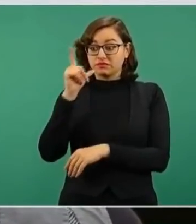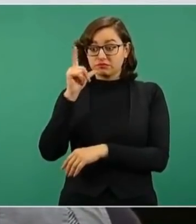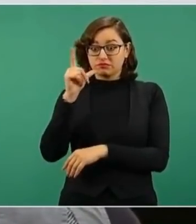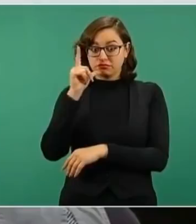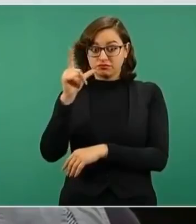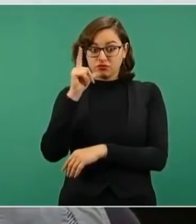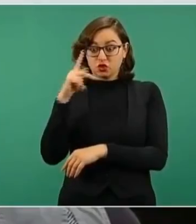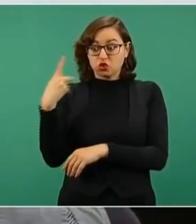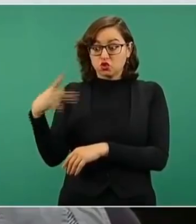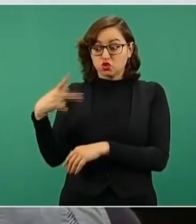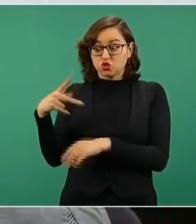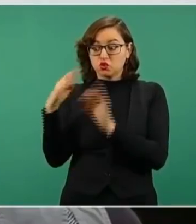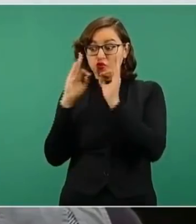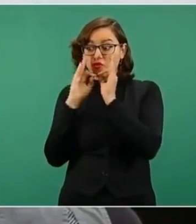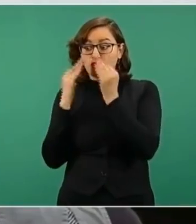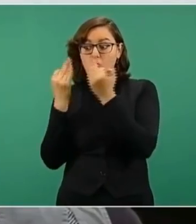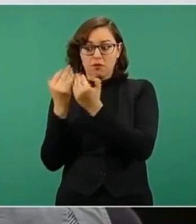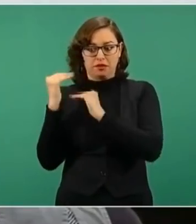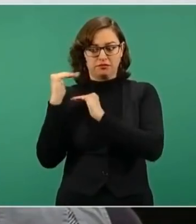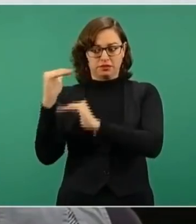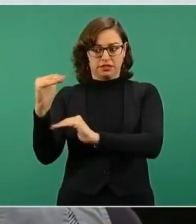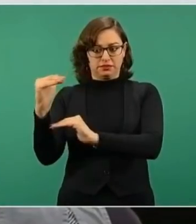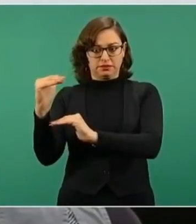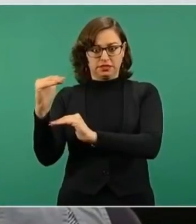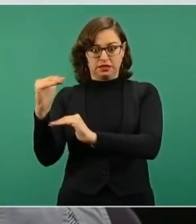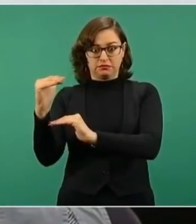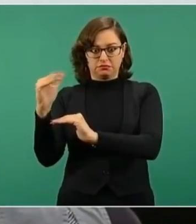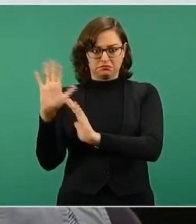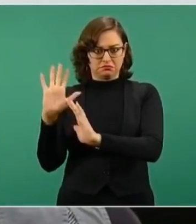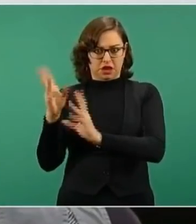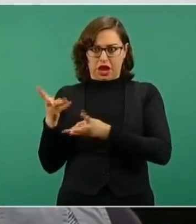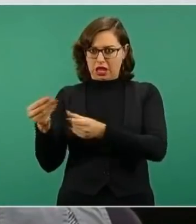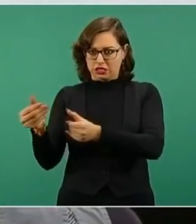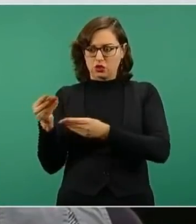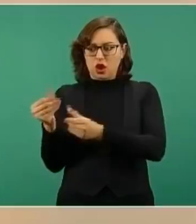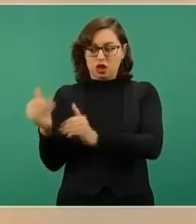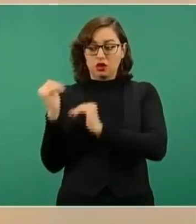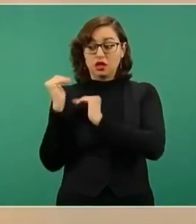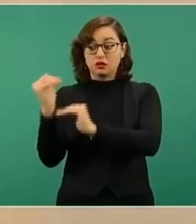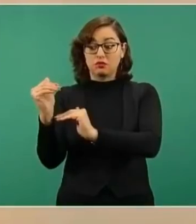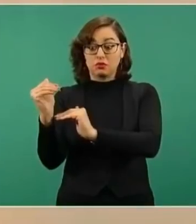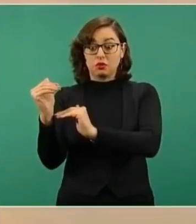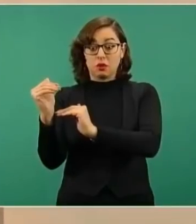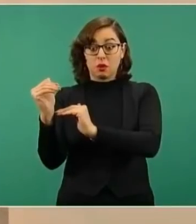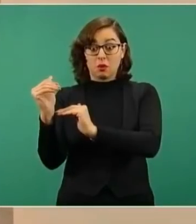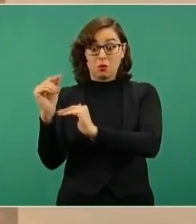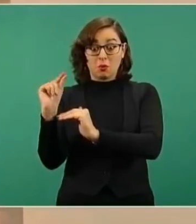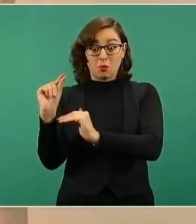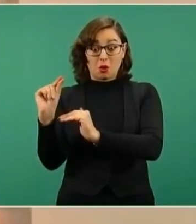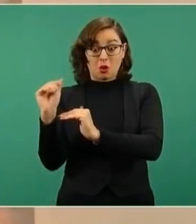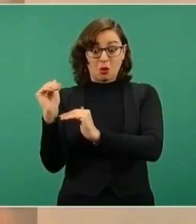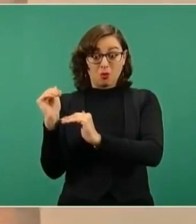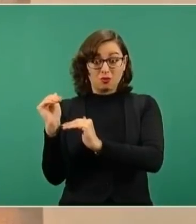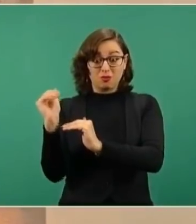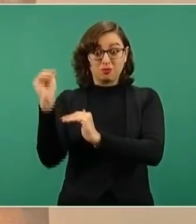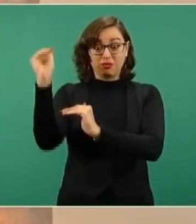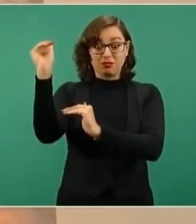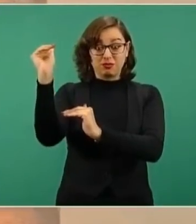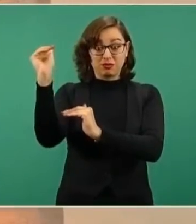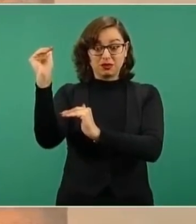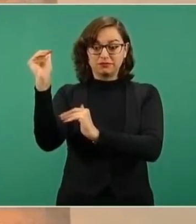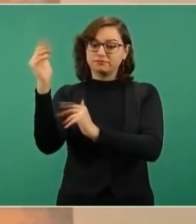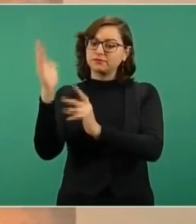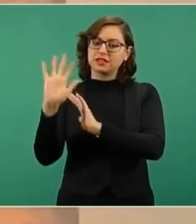que después de determinado nivel de consumo te salgas del subsidio. Entonces, como te sales del subsidio, pues ya vas a pagar